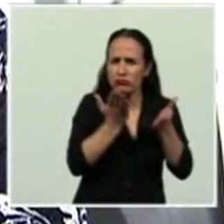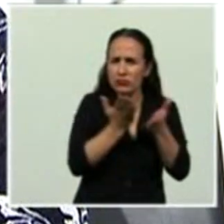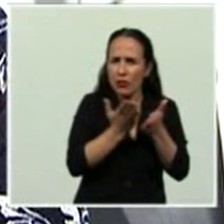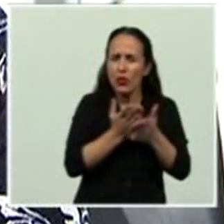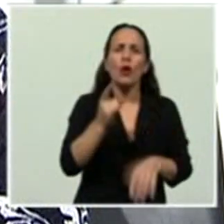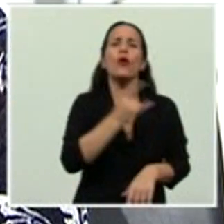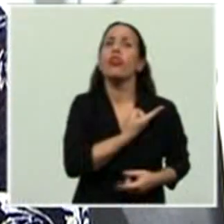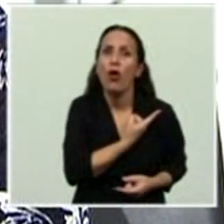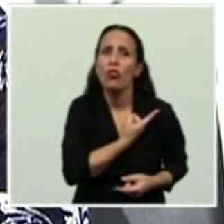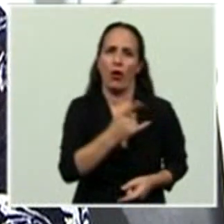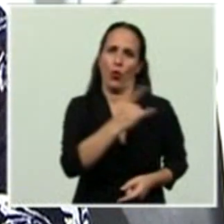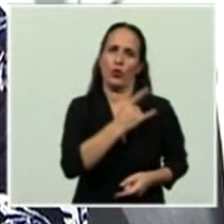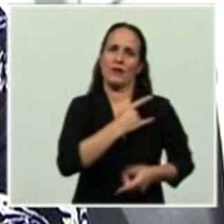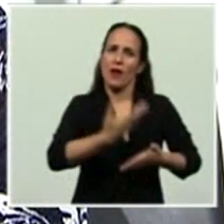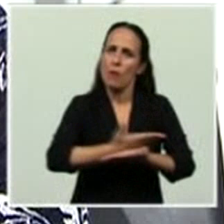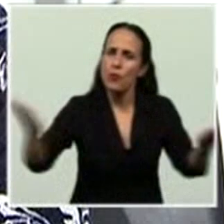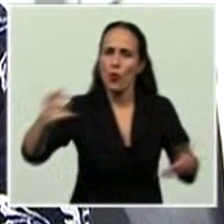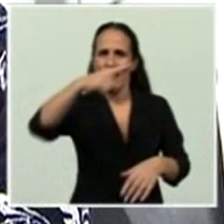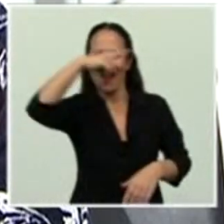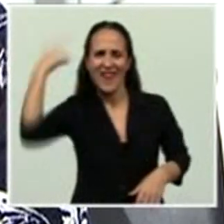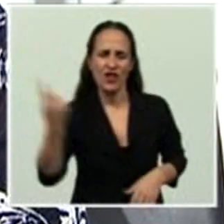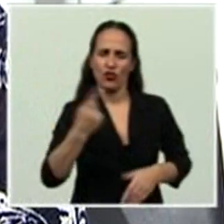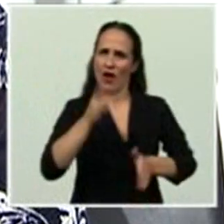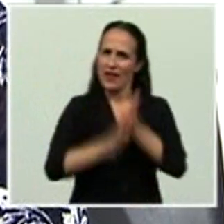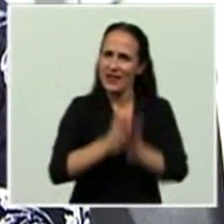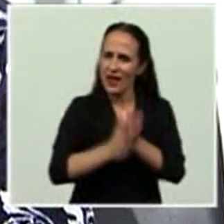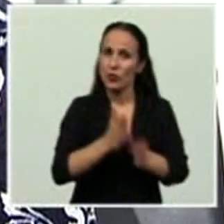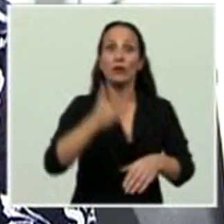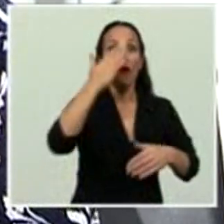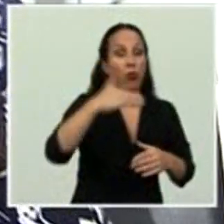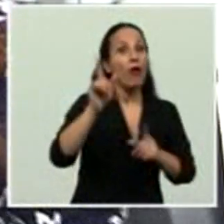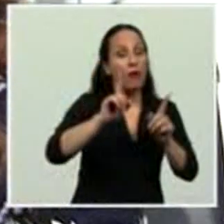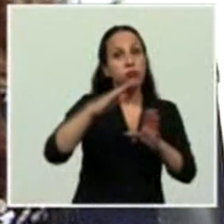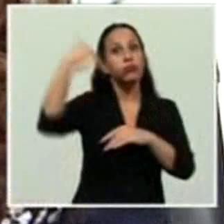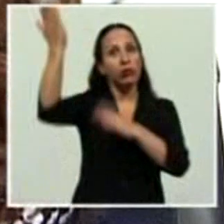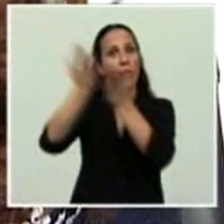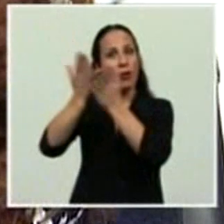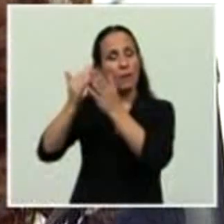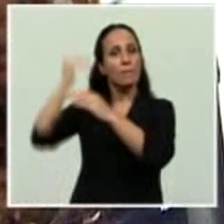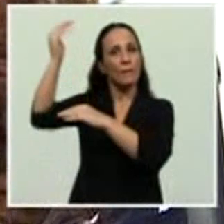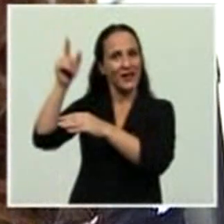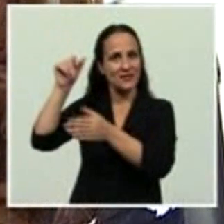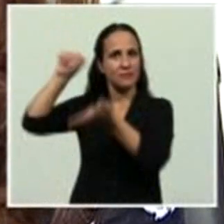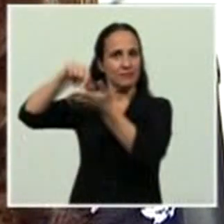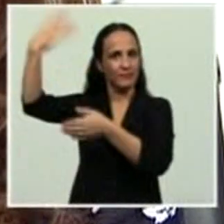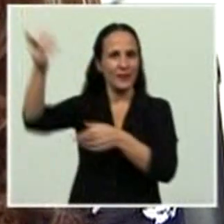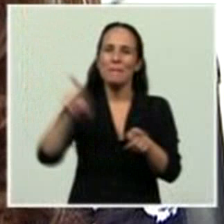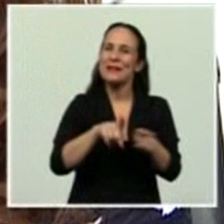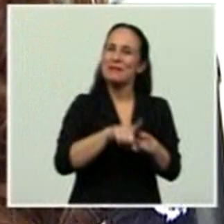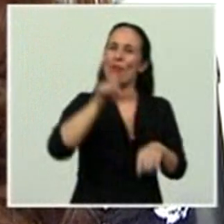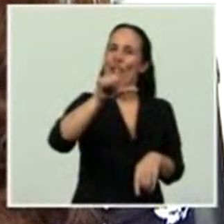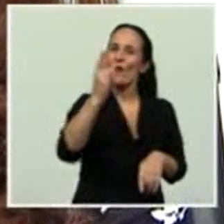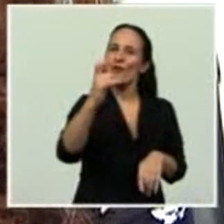universidad pública nacional y gratuita que luego han hecho pros grados en el exterior como Lucila la doctora